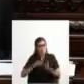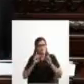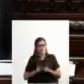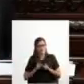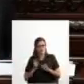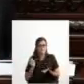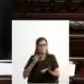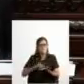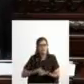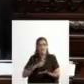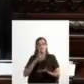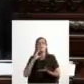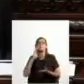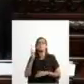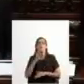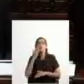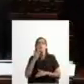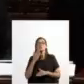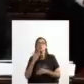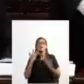Es el país que apuesta a la producción.